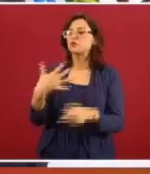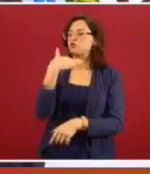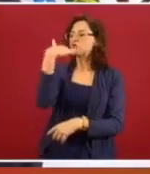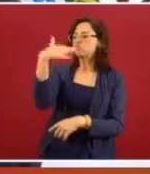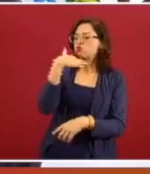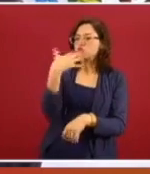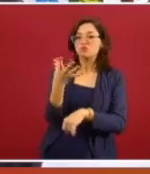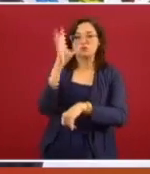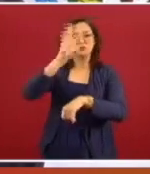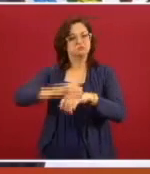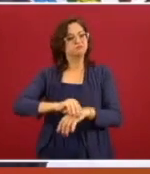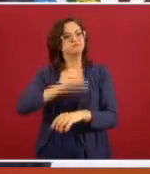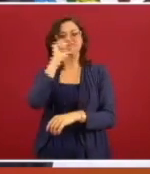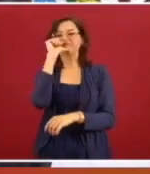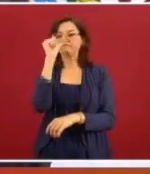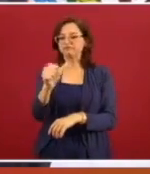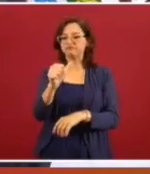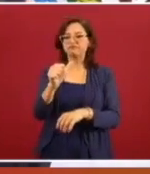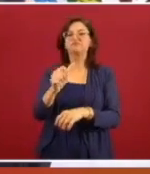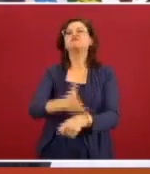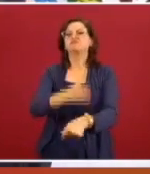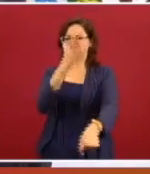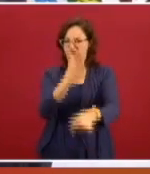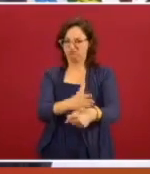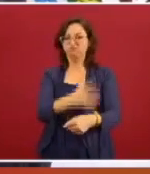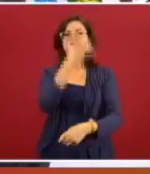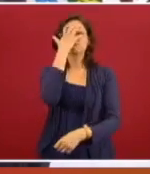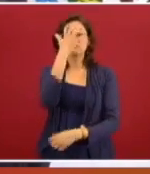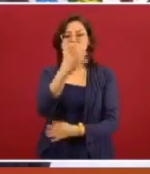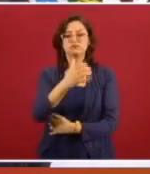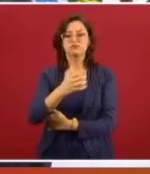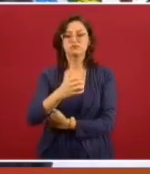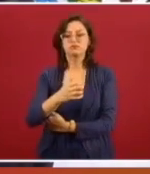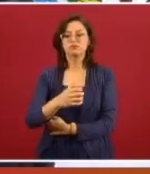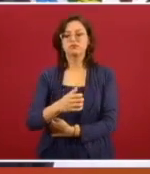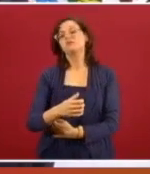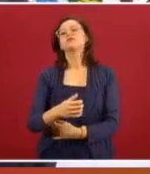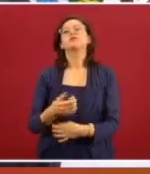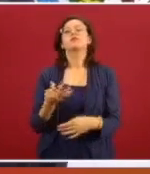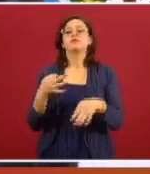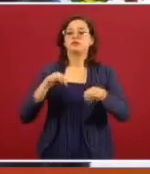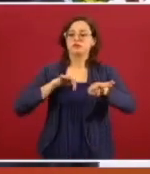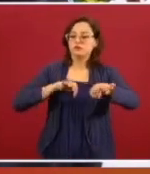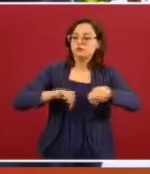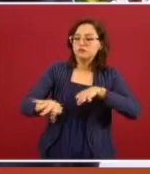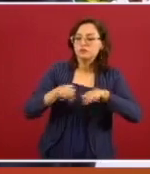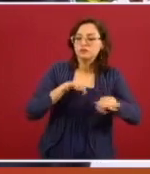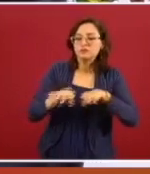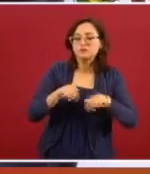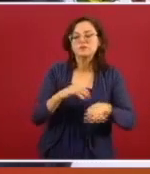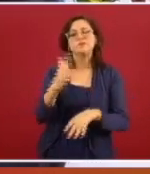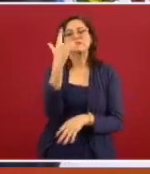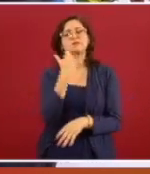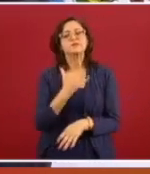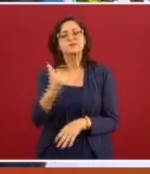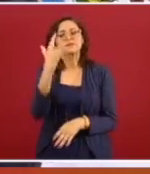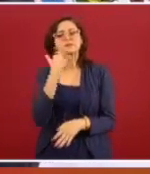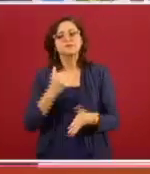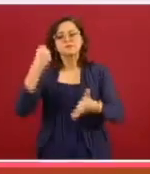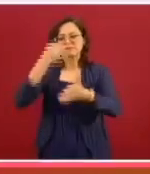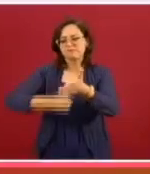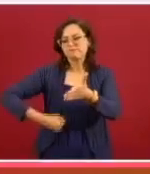corrupción ni la impunidad, en el trabajo perseverante y en